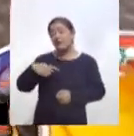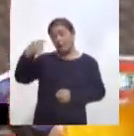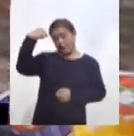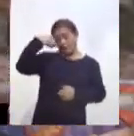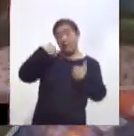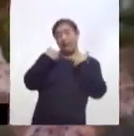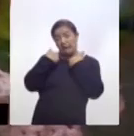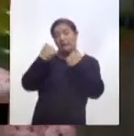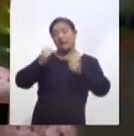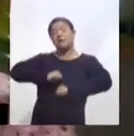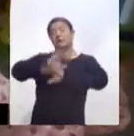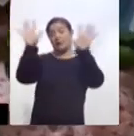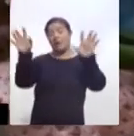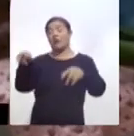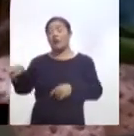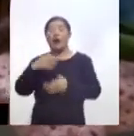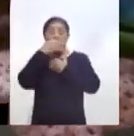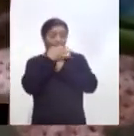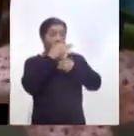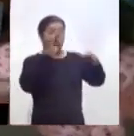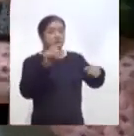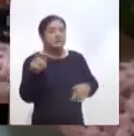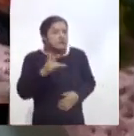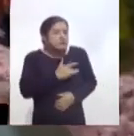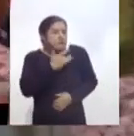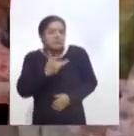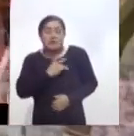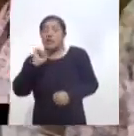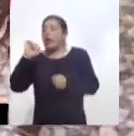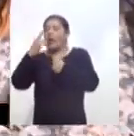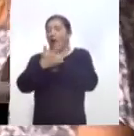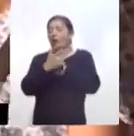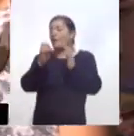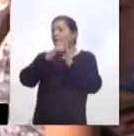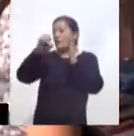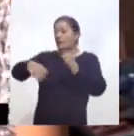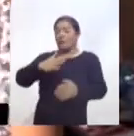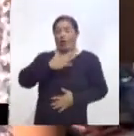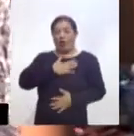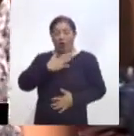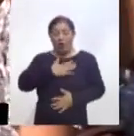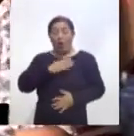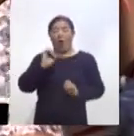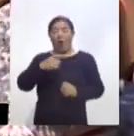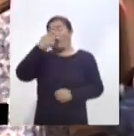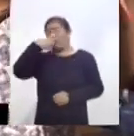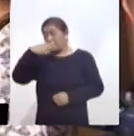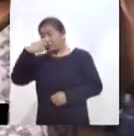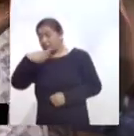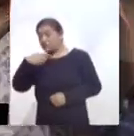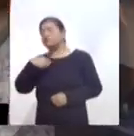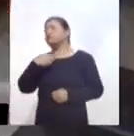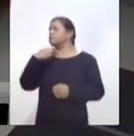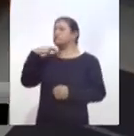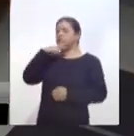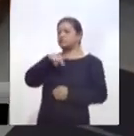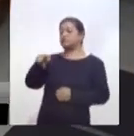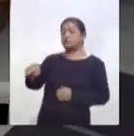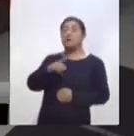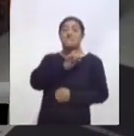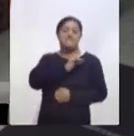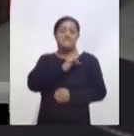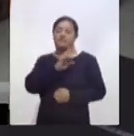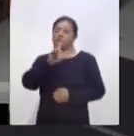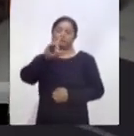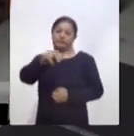y avisar de inmediato cuando experimenten algún síntoma como tos y resfriado. Se recomienda no generar miedo, al